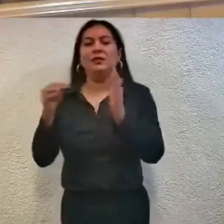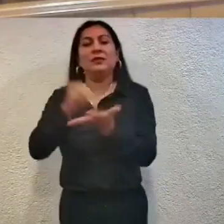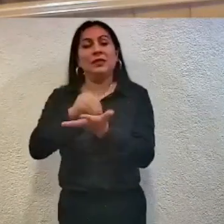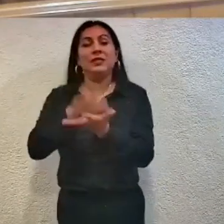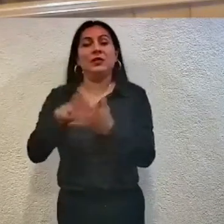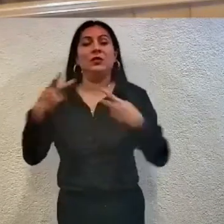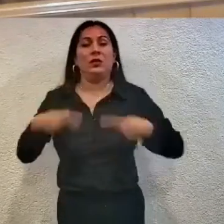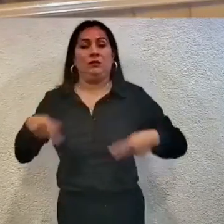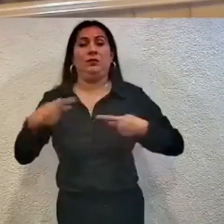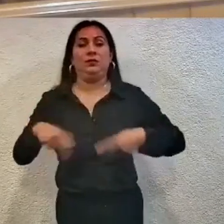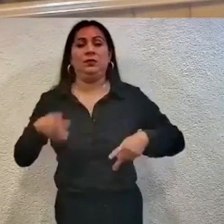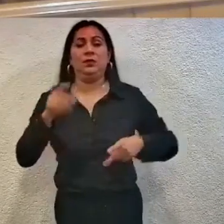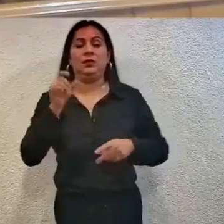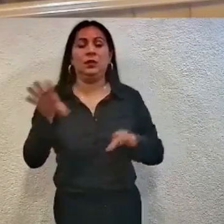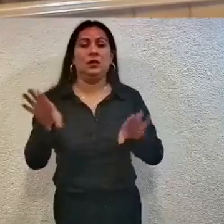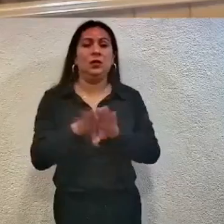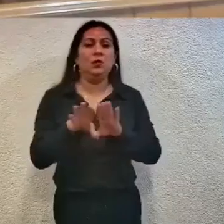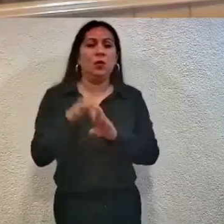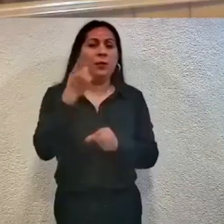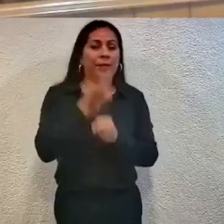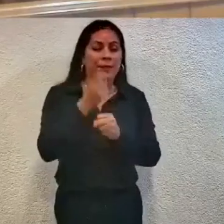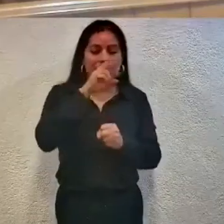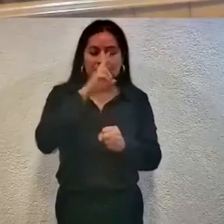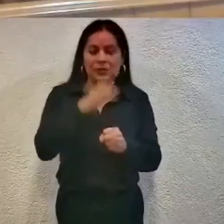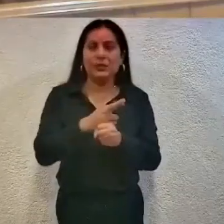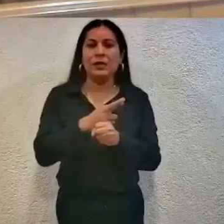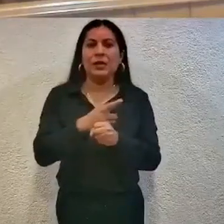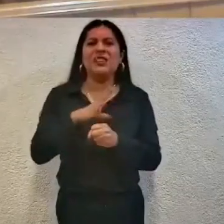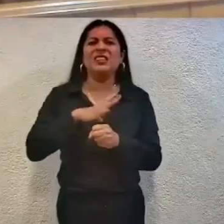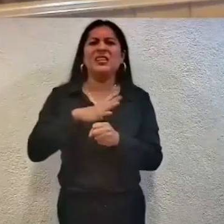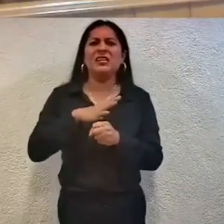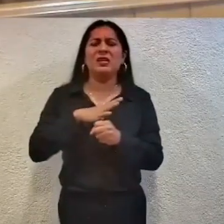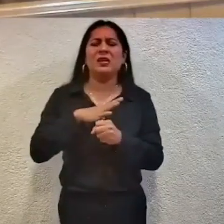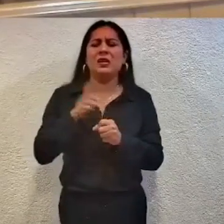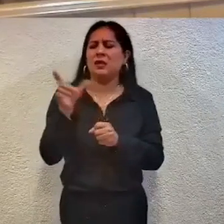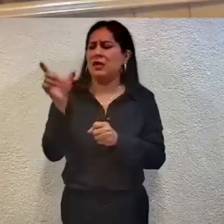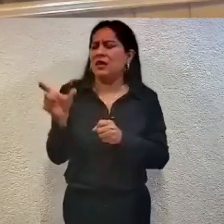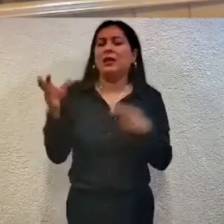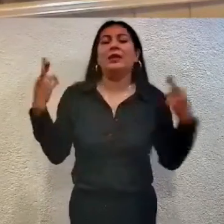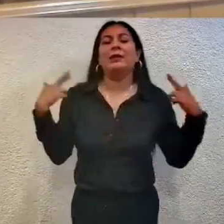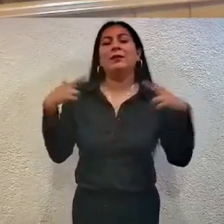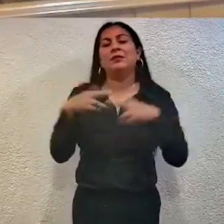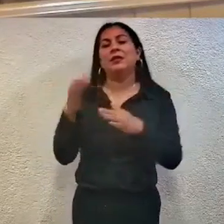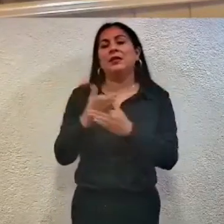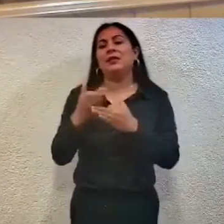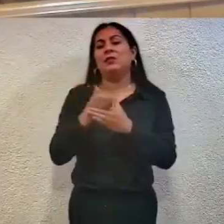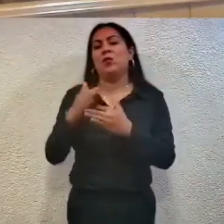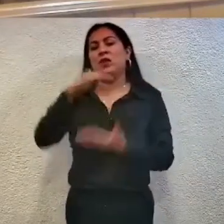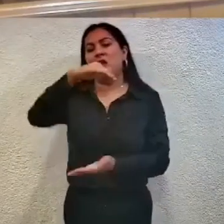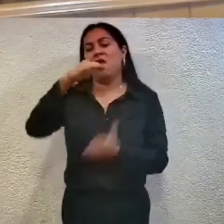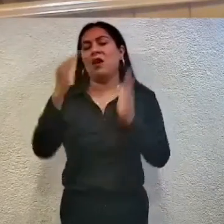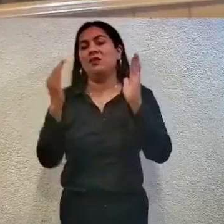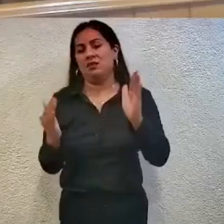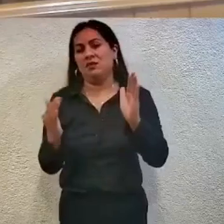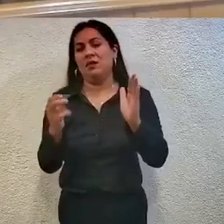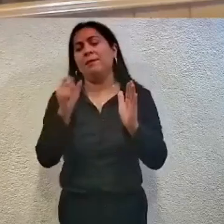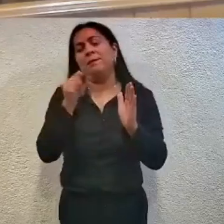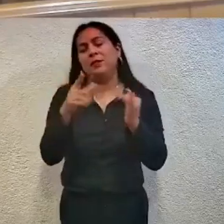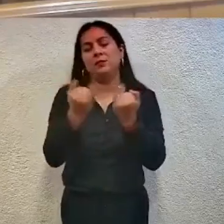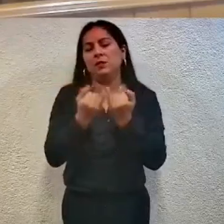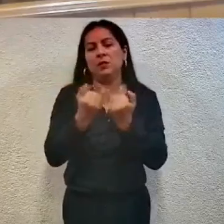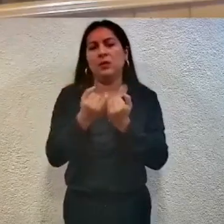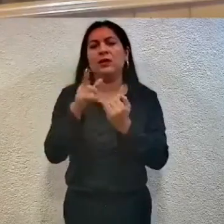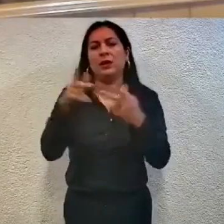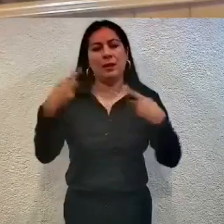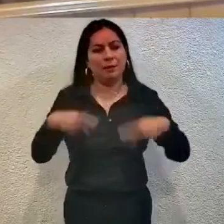la segunda casilla se acreditó que la persona que fungió como primera secretaria tenía la calidad de representante de Morena en la